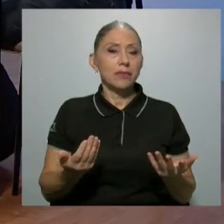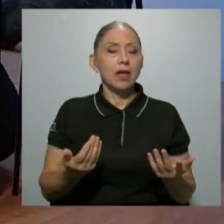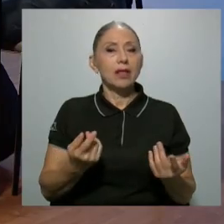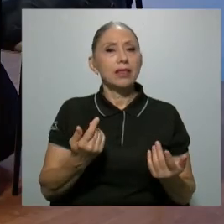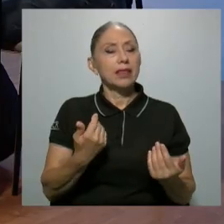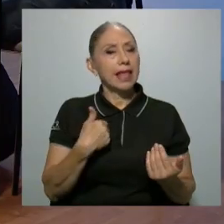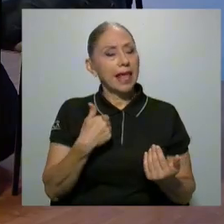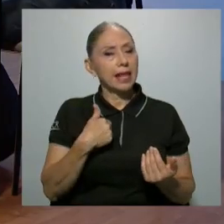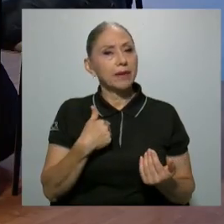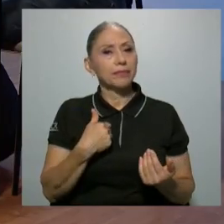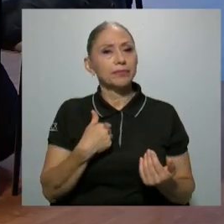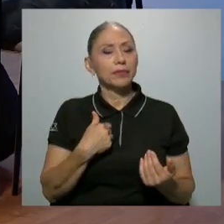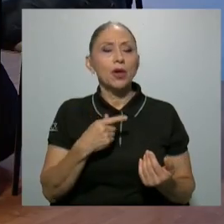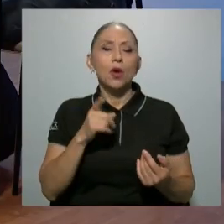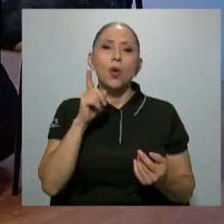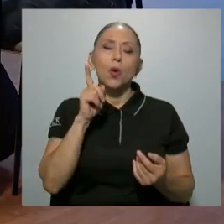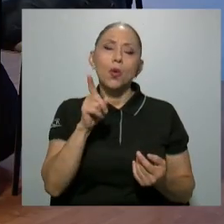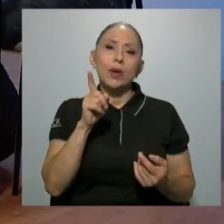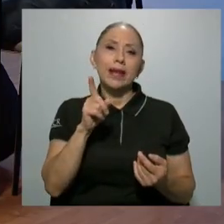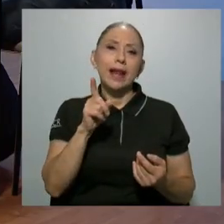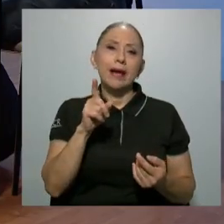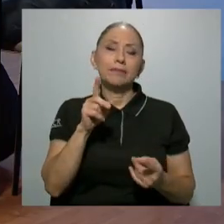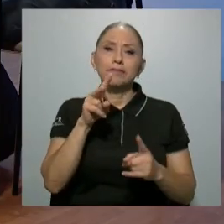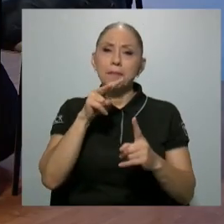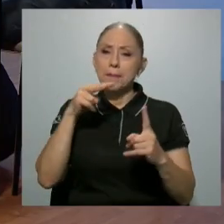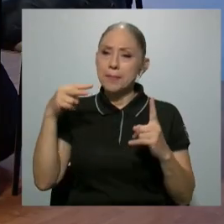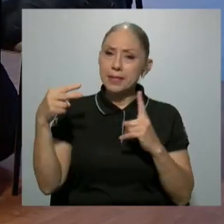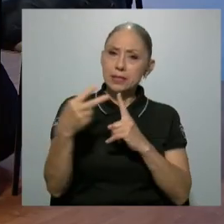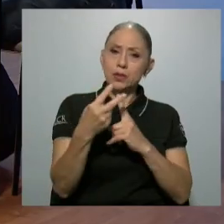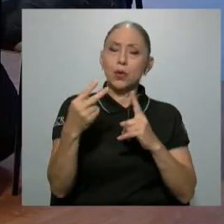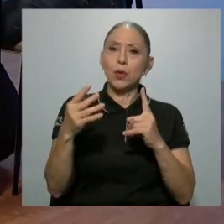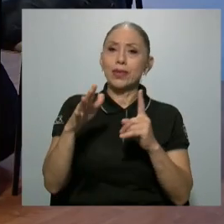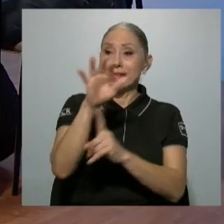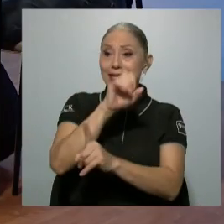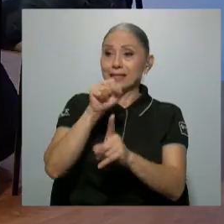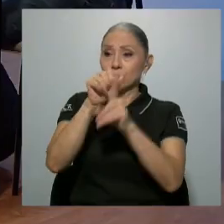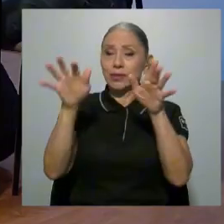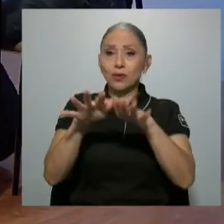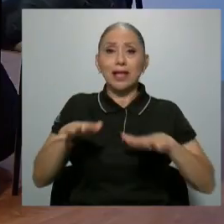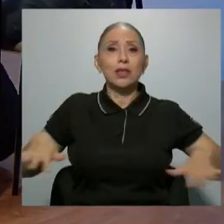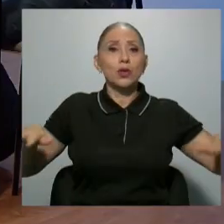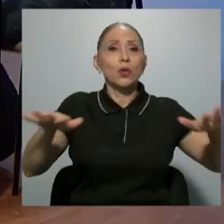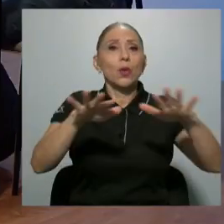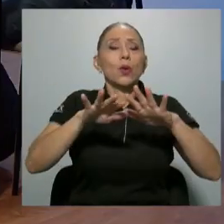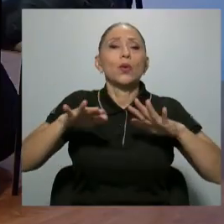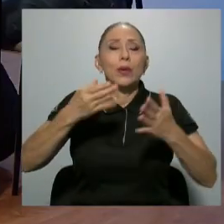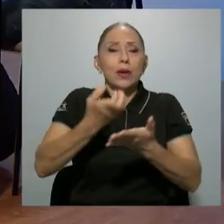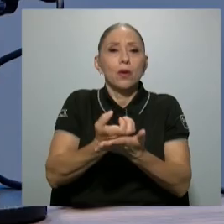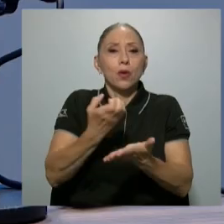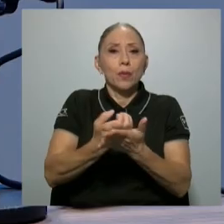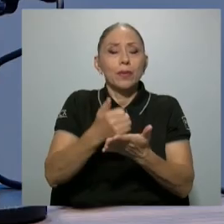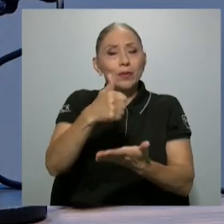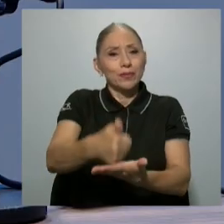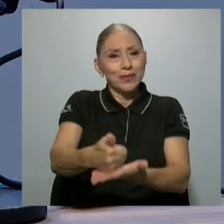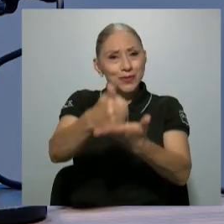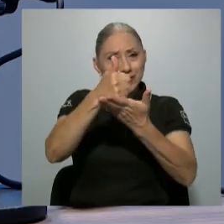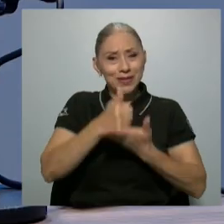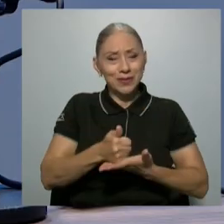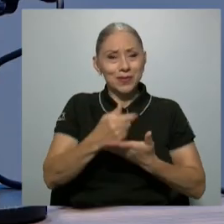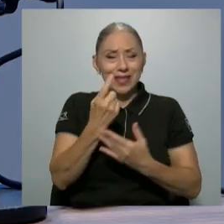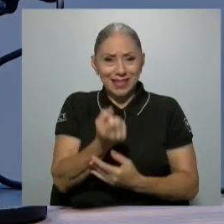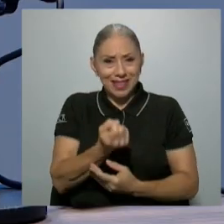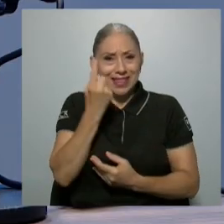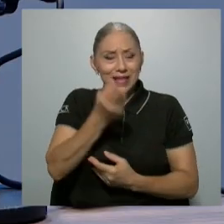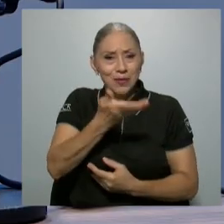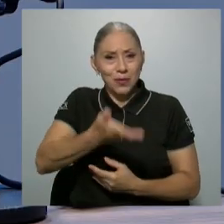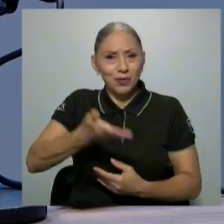visión de el entorno económico y nos ayuda a entender muchas de las cosas. ¿Qué visión